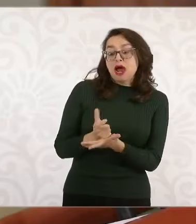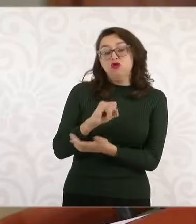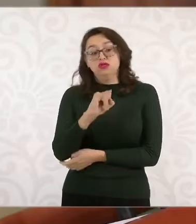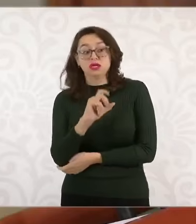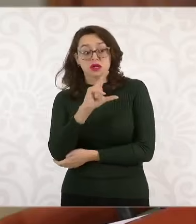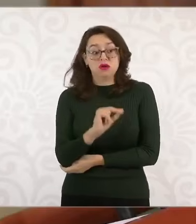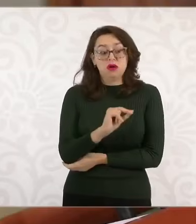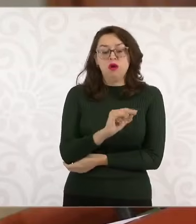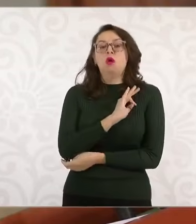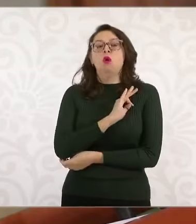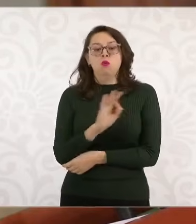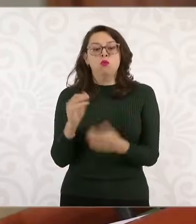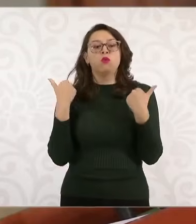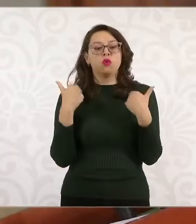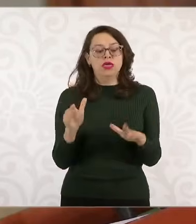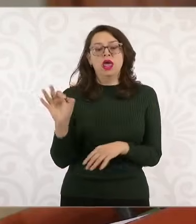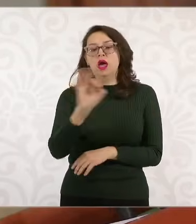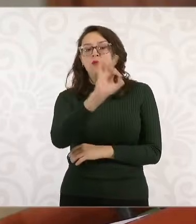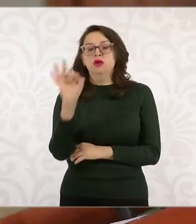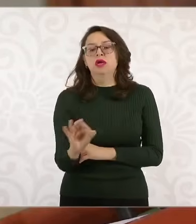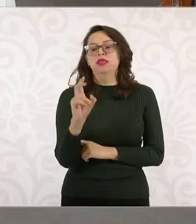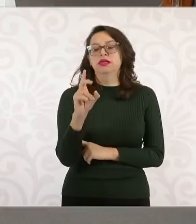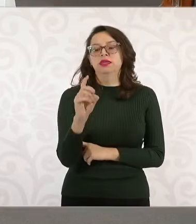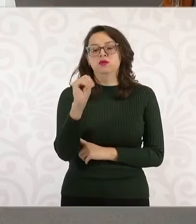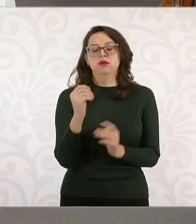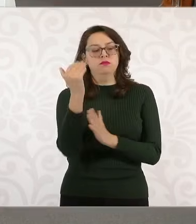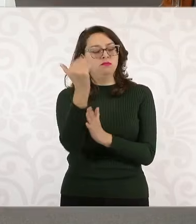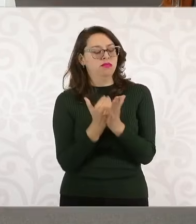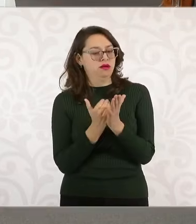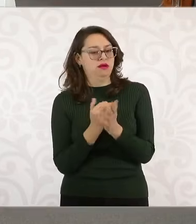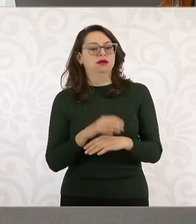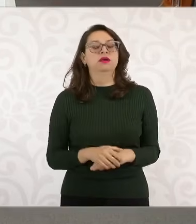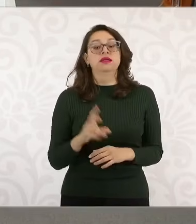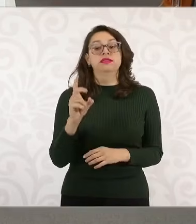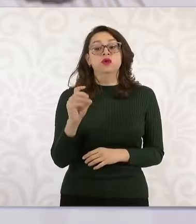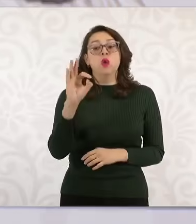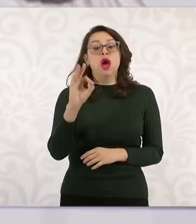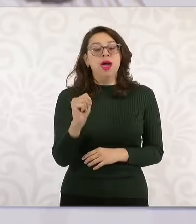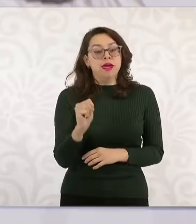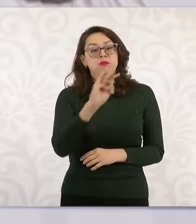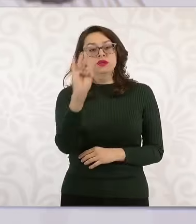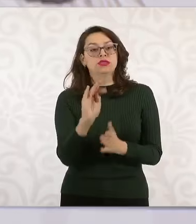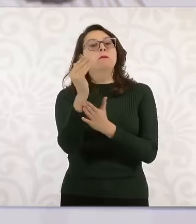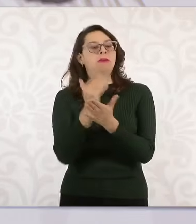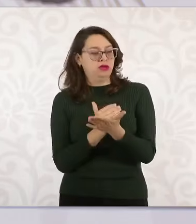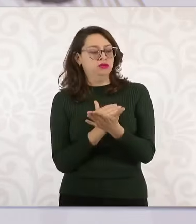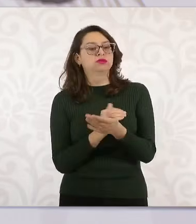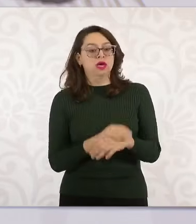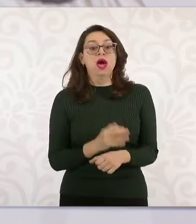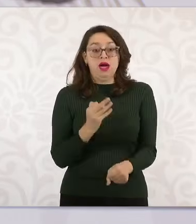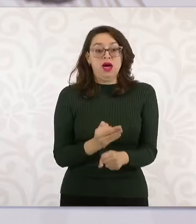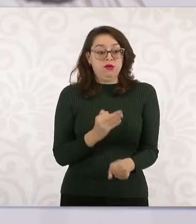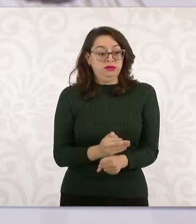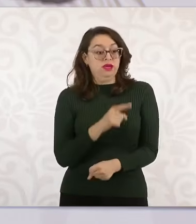ajuste podrá ser de hasta 39% de conformidad con la ley. Y eso es lo que está en este